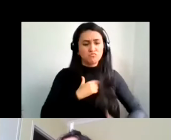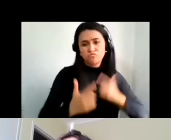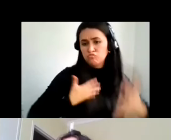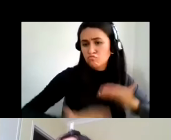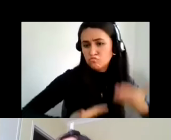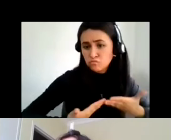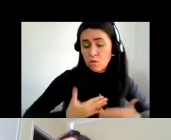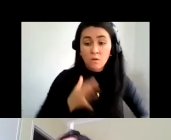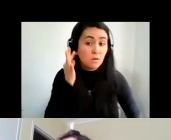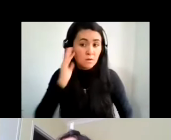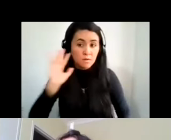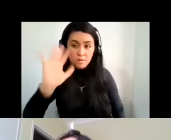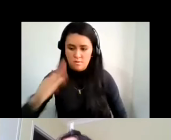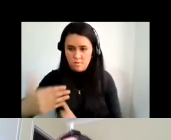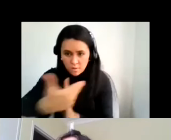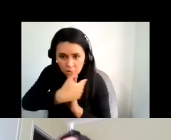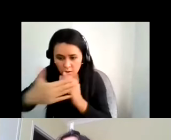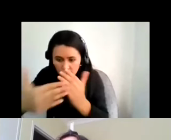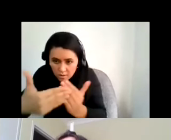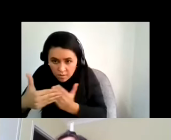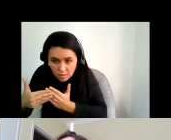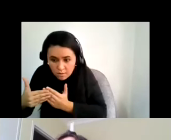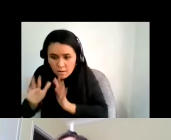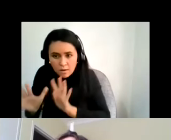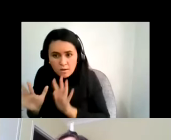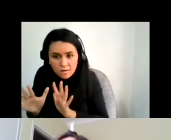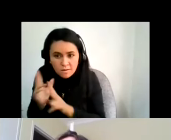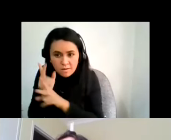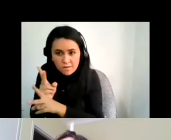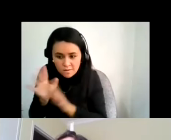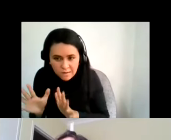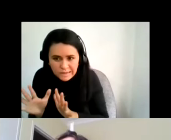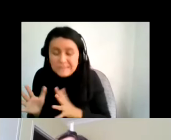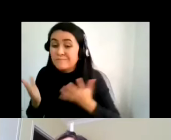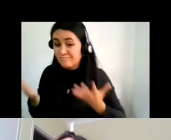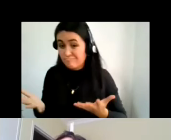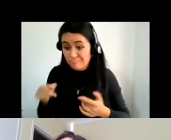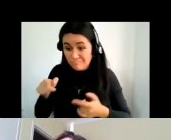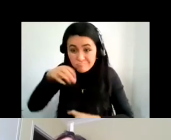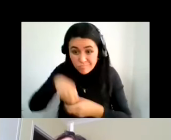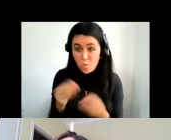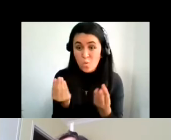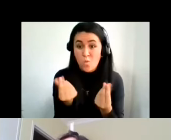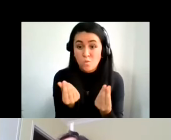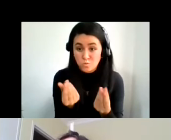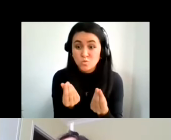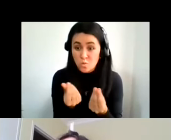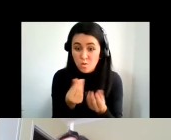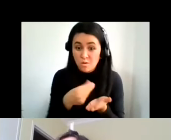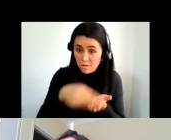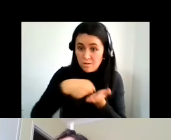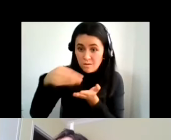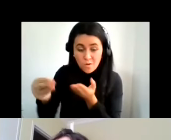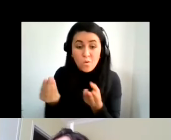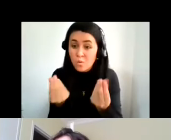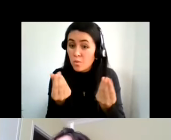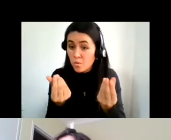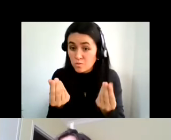y esto puede ser tanto directo como indirecto e incluye costos. Y también tenemos las